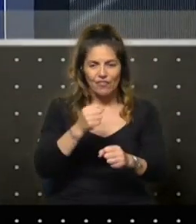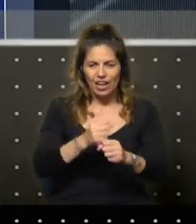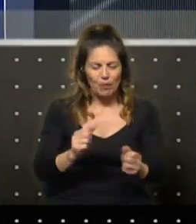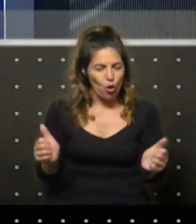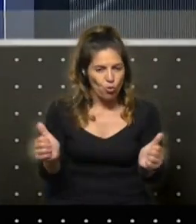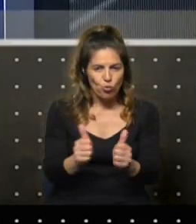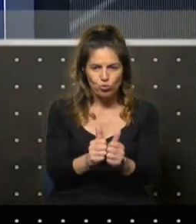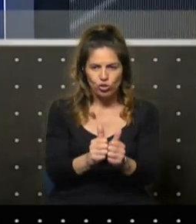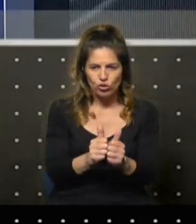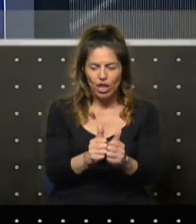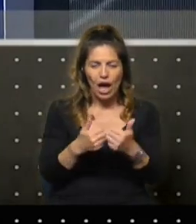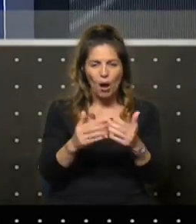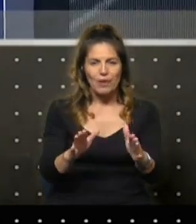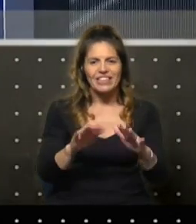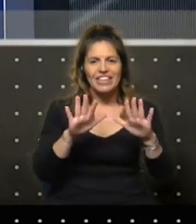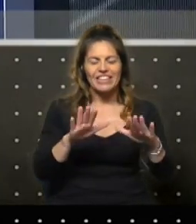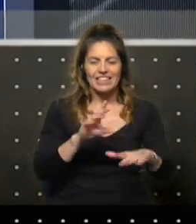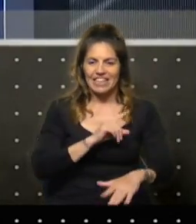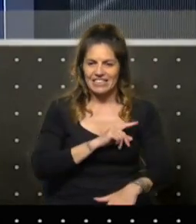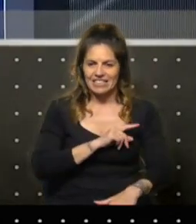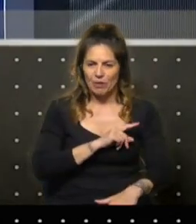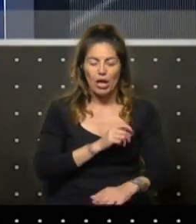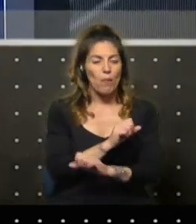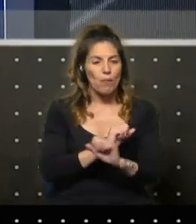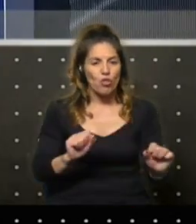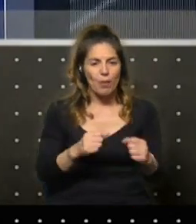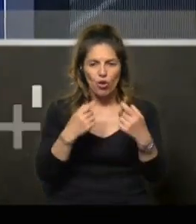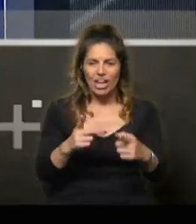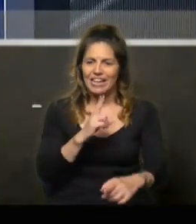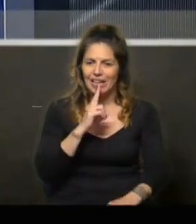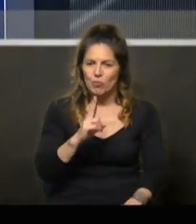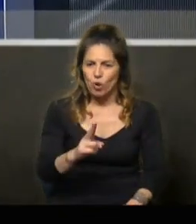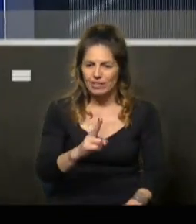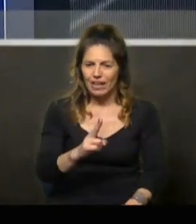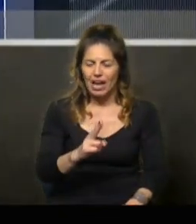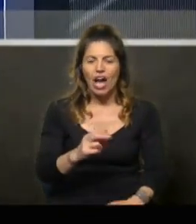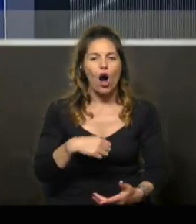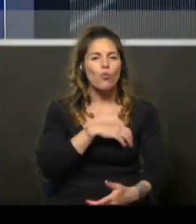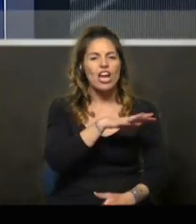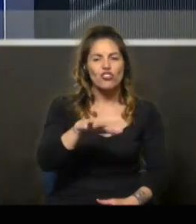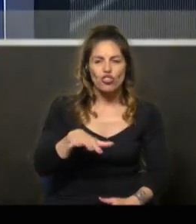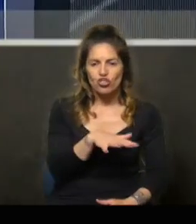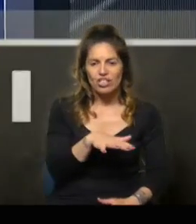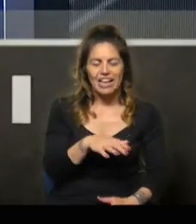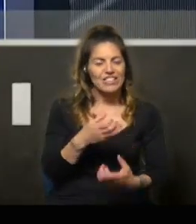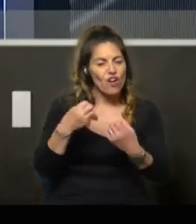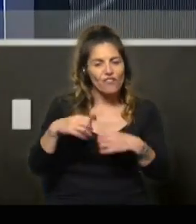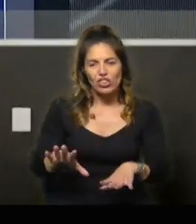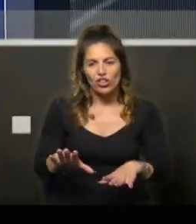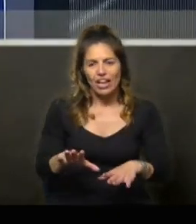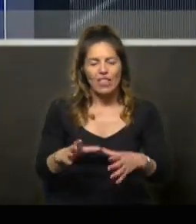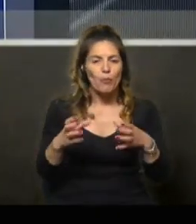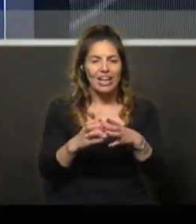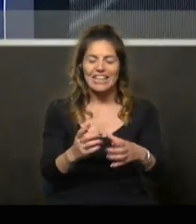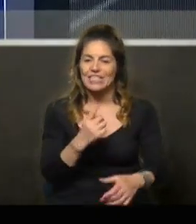juntos a partir del 10 de diciembre y podamos darle respuesta a una sociedad que ha sido abandonada por la clase